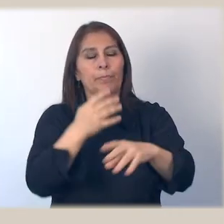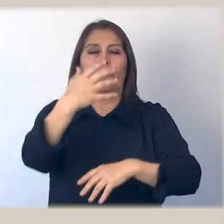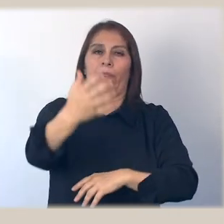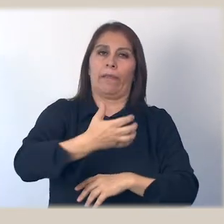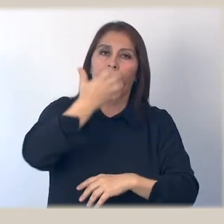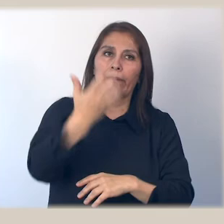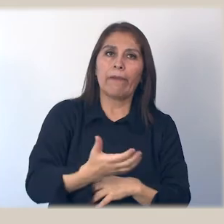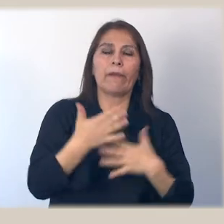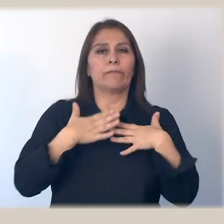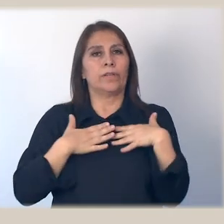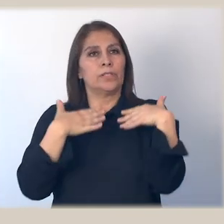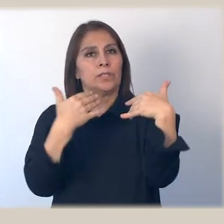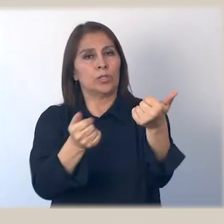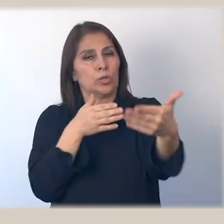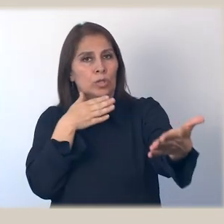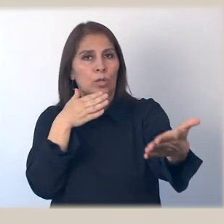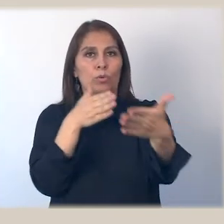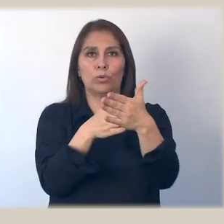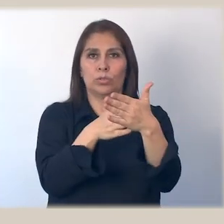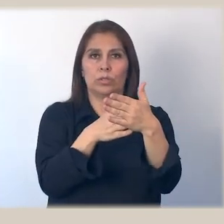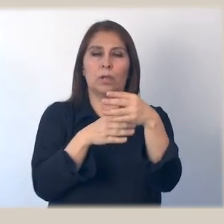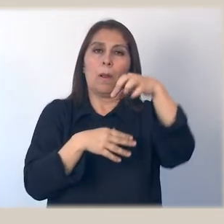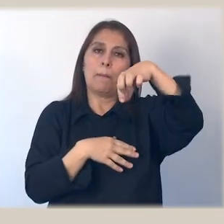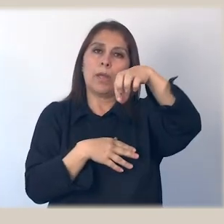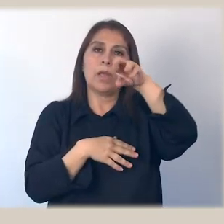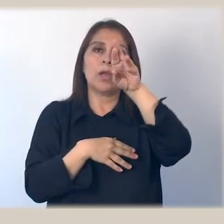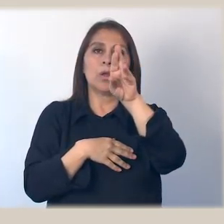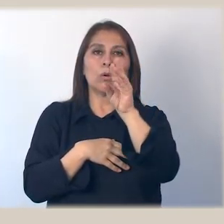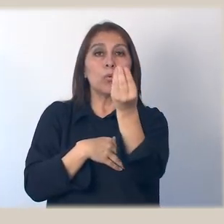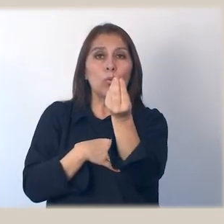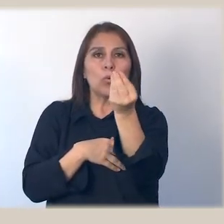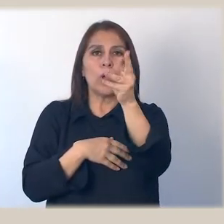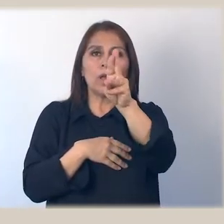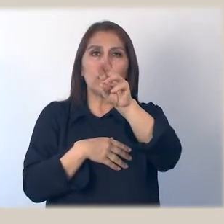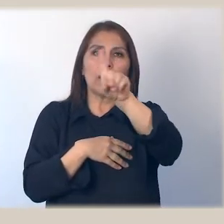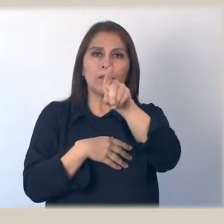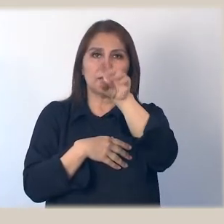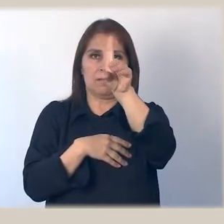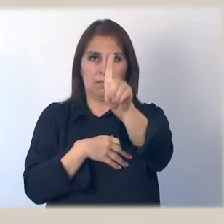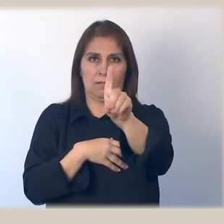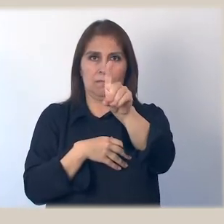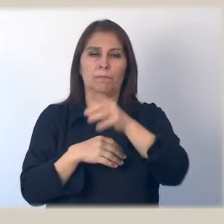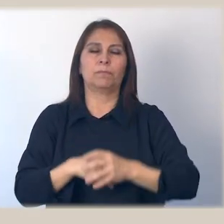sugerencias, felicitaciones y denuncias PQRSFD.